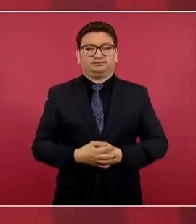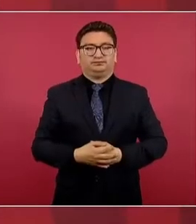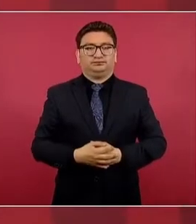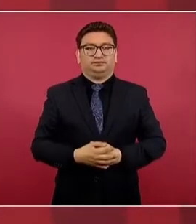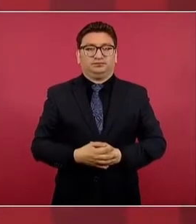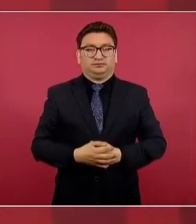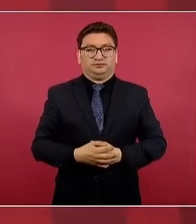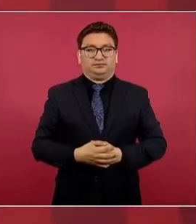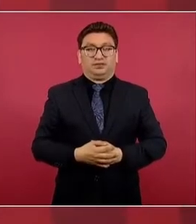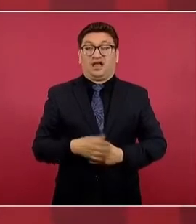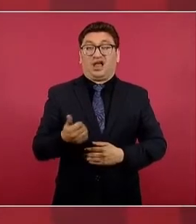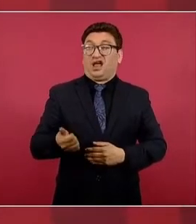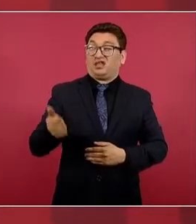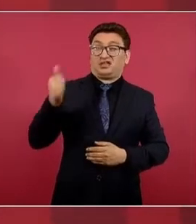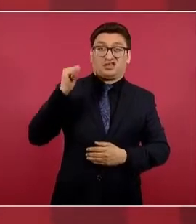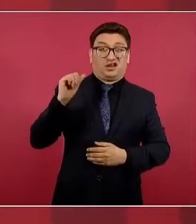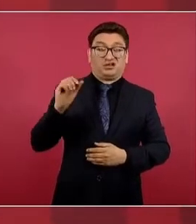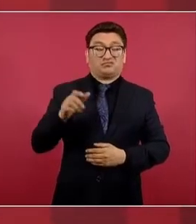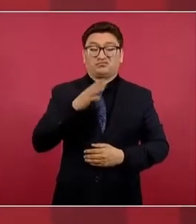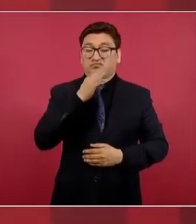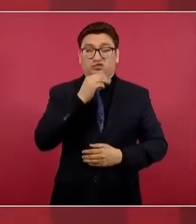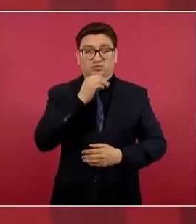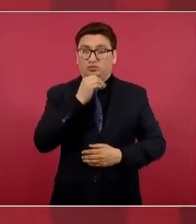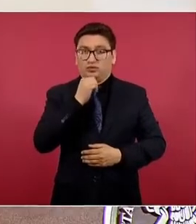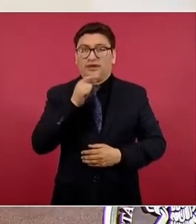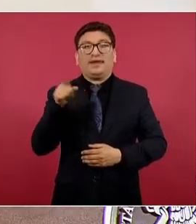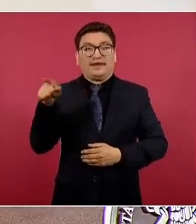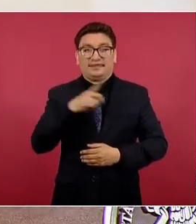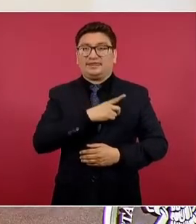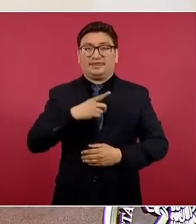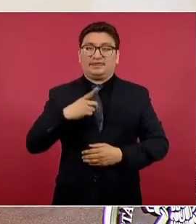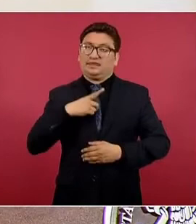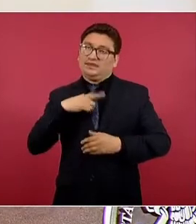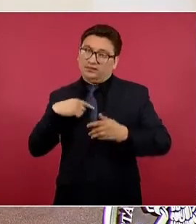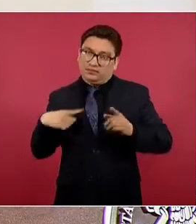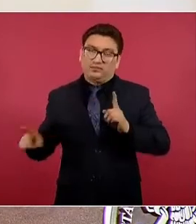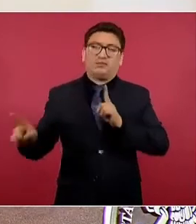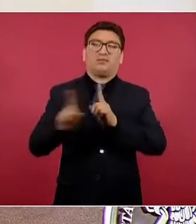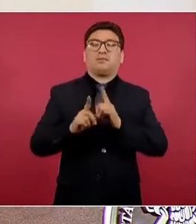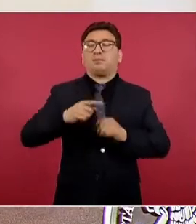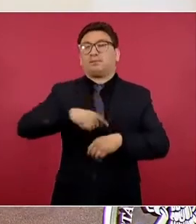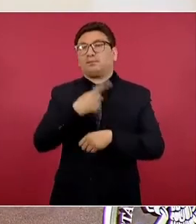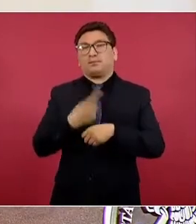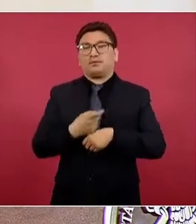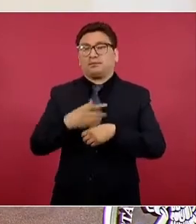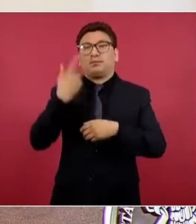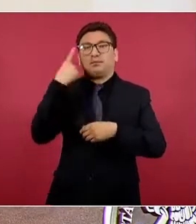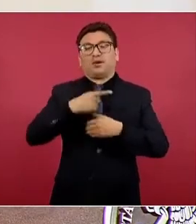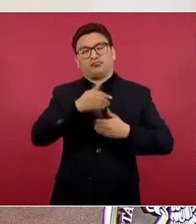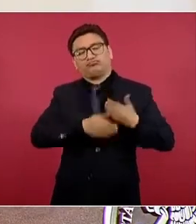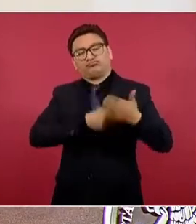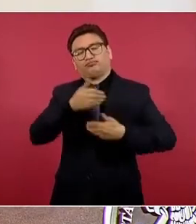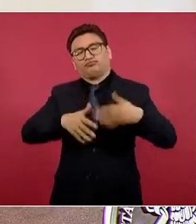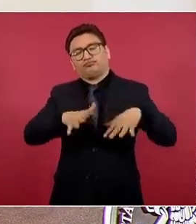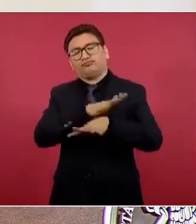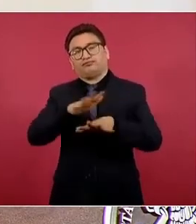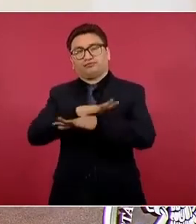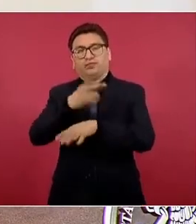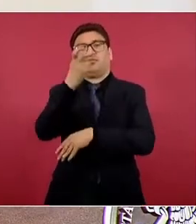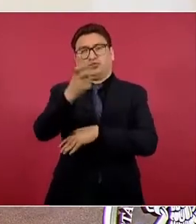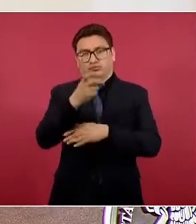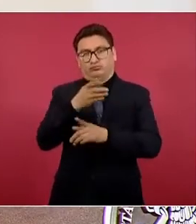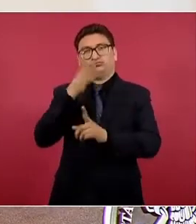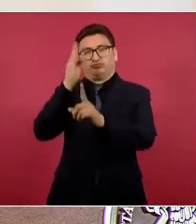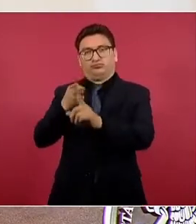la retaguardia, tienen que ser vanguardia de los procesos de transformación y hacia allá vamos. Es